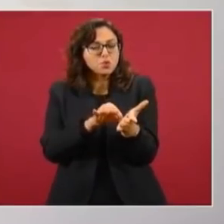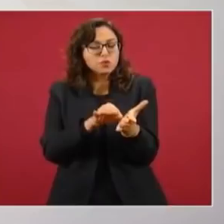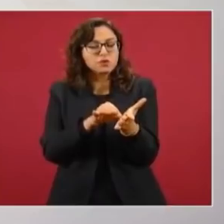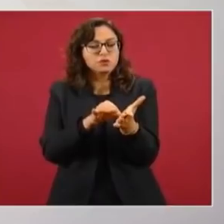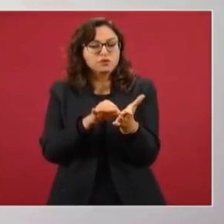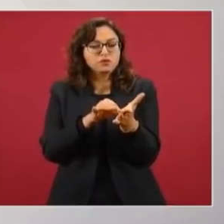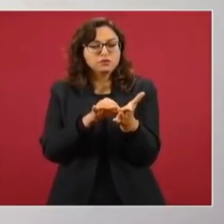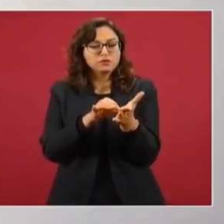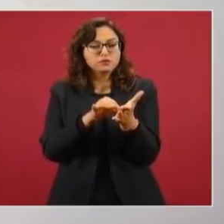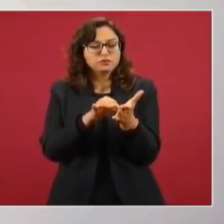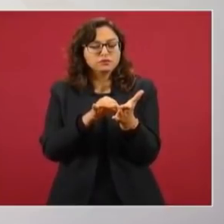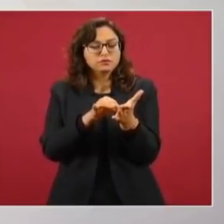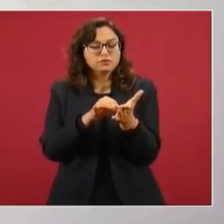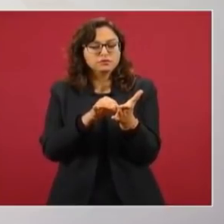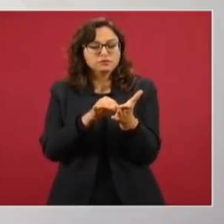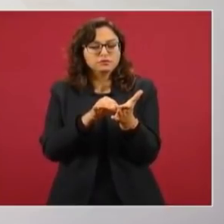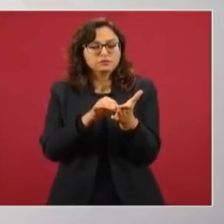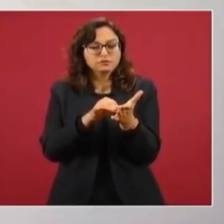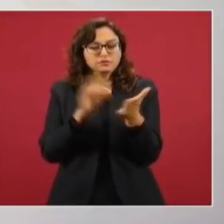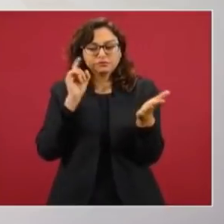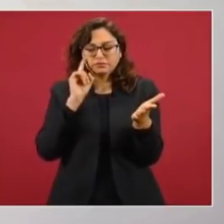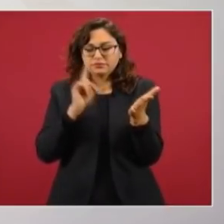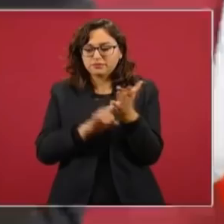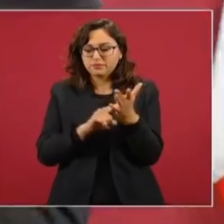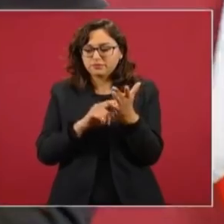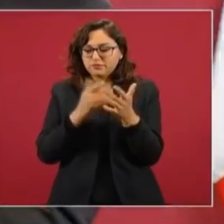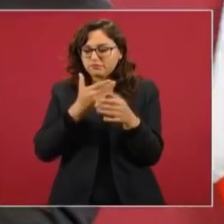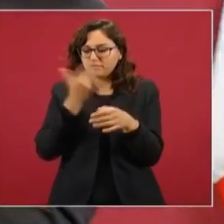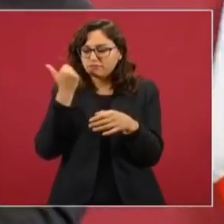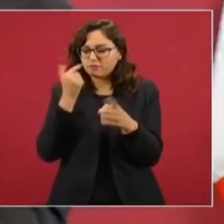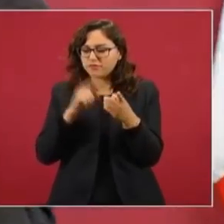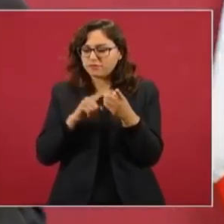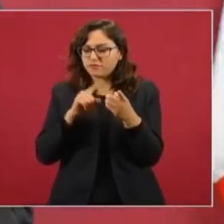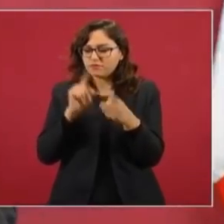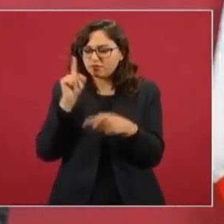entonces, no sé si en Costa Rica, en algún país,